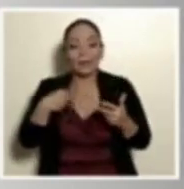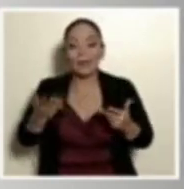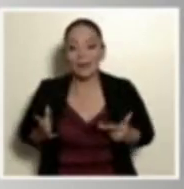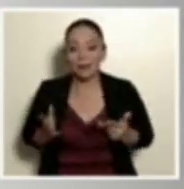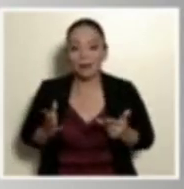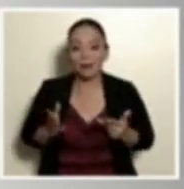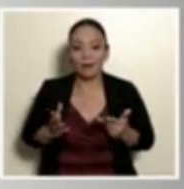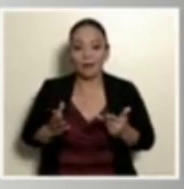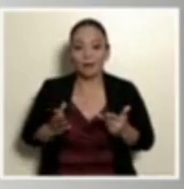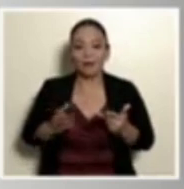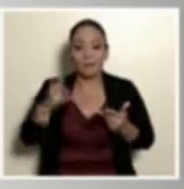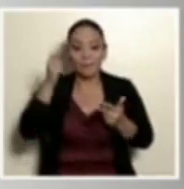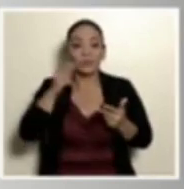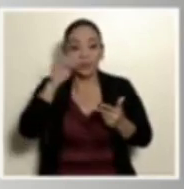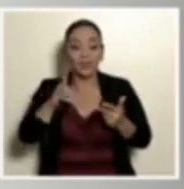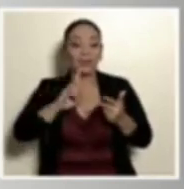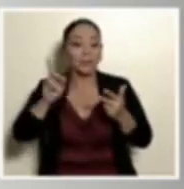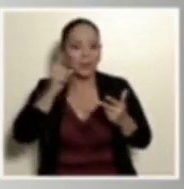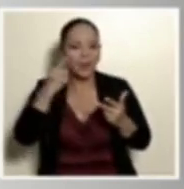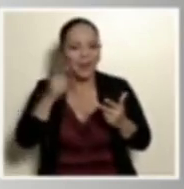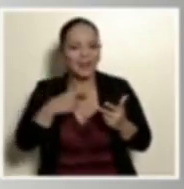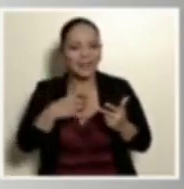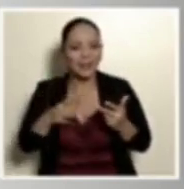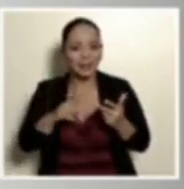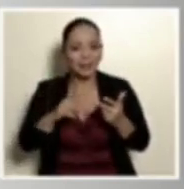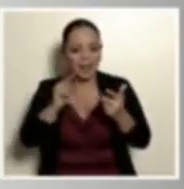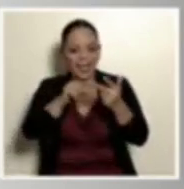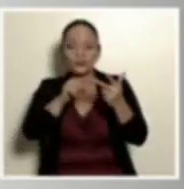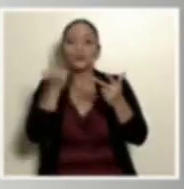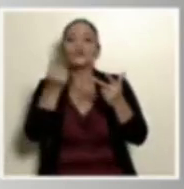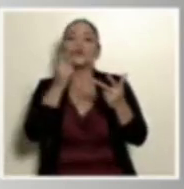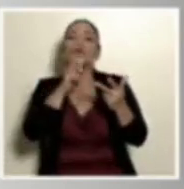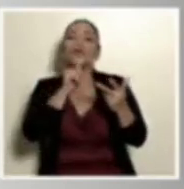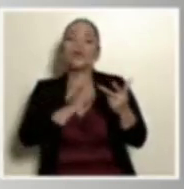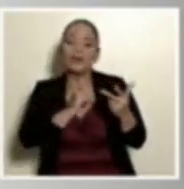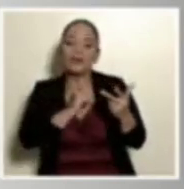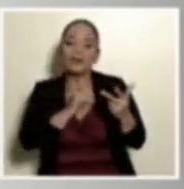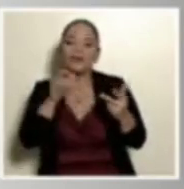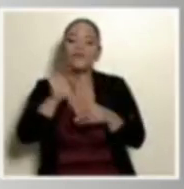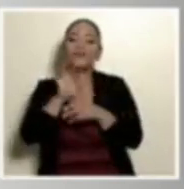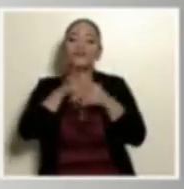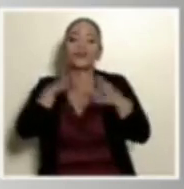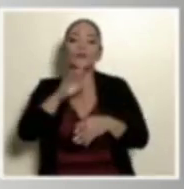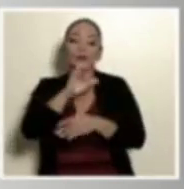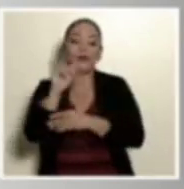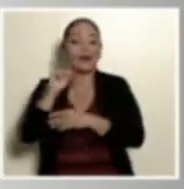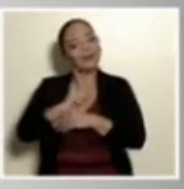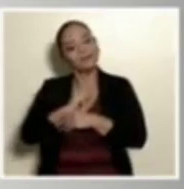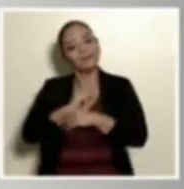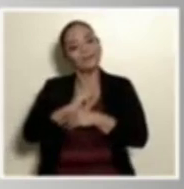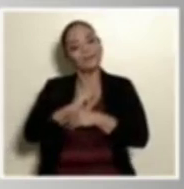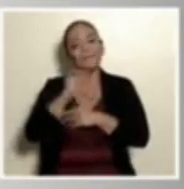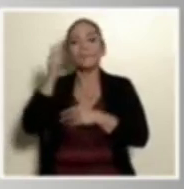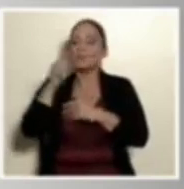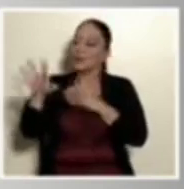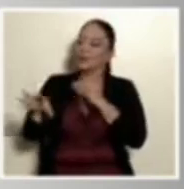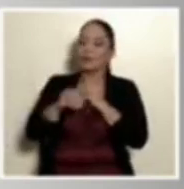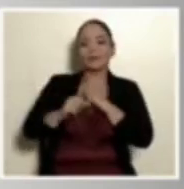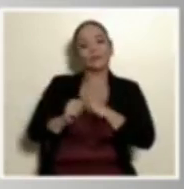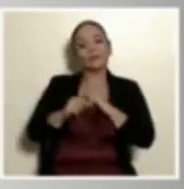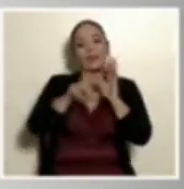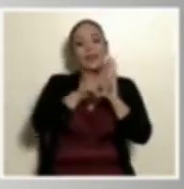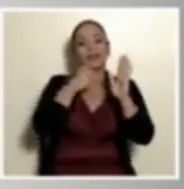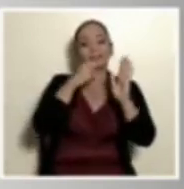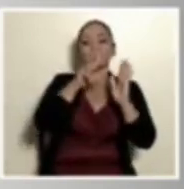pensión digna. Bueno, los empleados de la Caja tienen una pensión adicional que por ley está en un 3% y